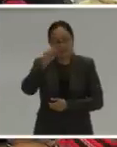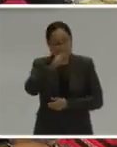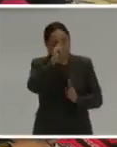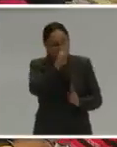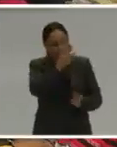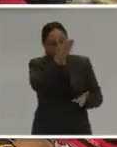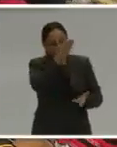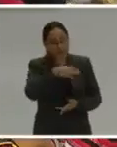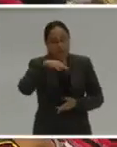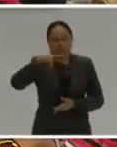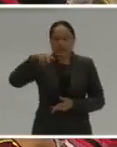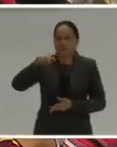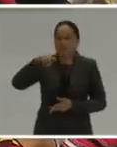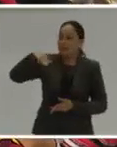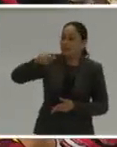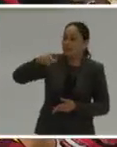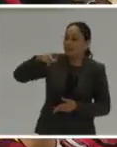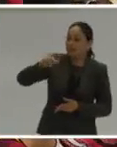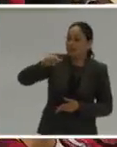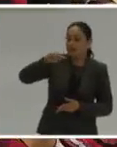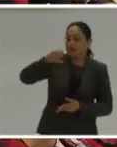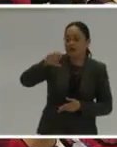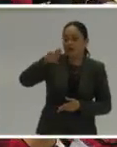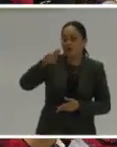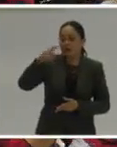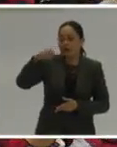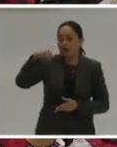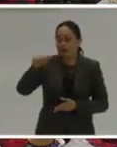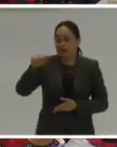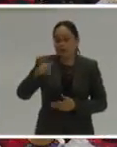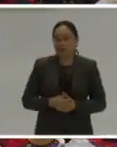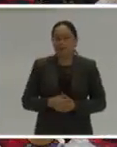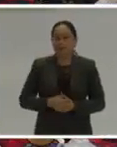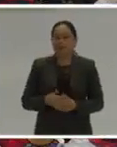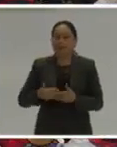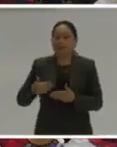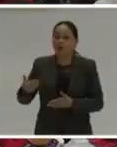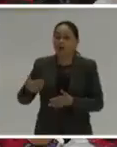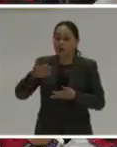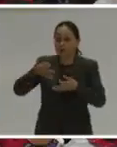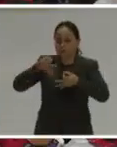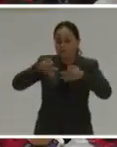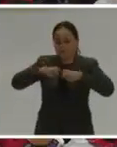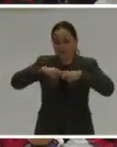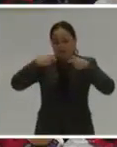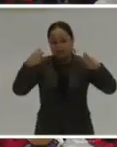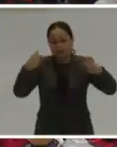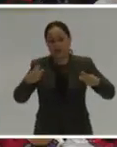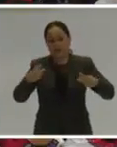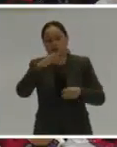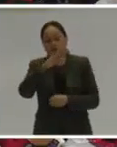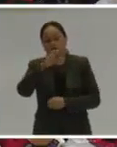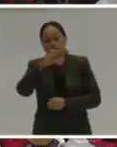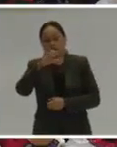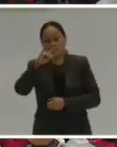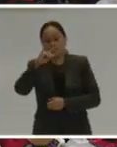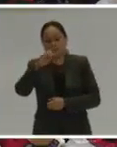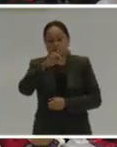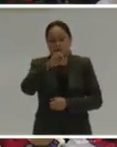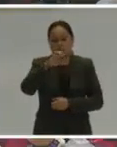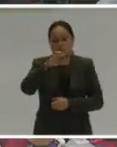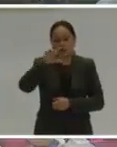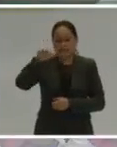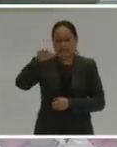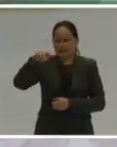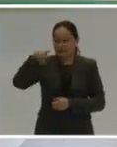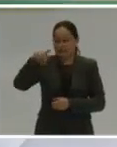la maestra María Eugenia Choque Quispe. Y ha llegado el momento en el que el magistrado Felipe de la Mata Pizaña, a nombre de las y los